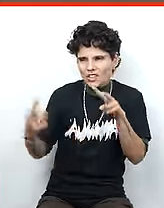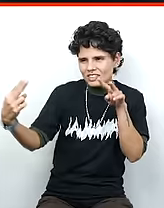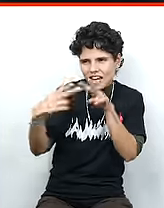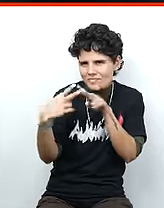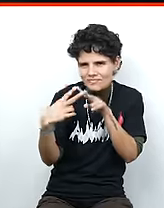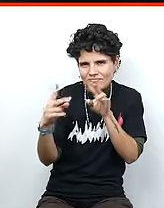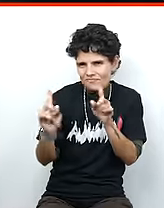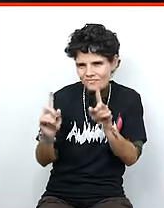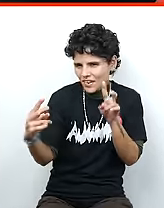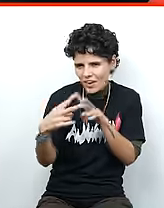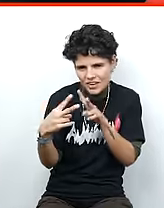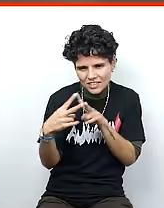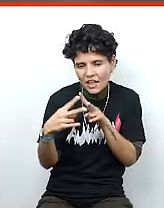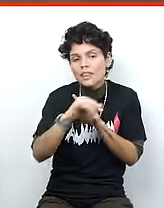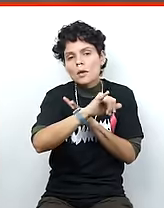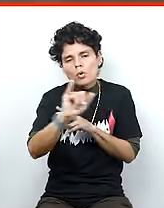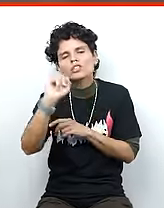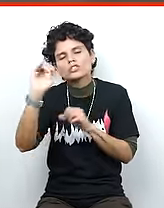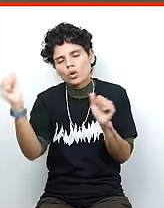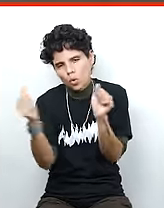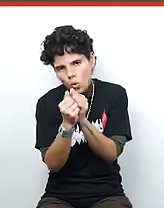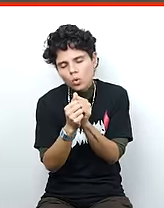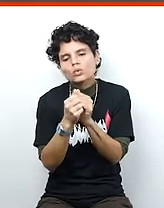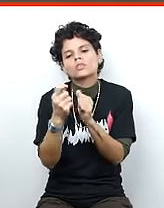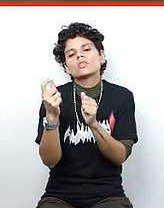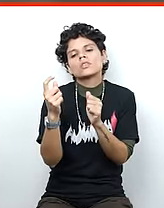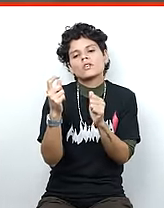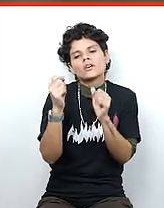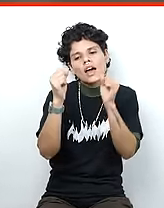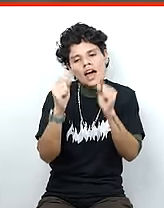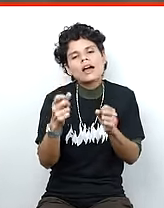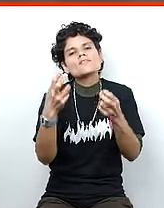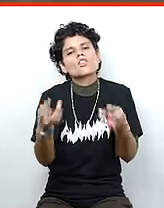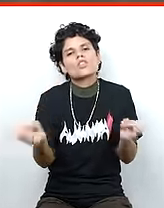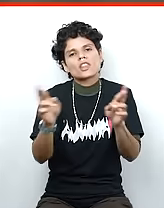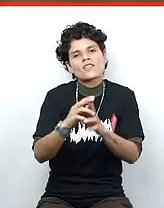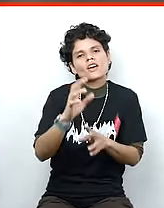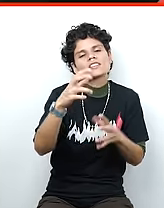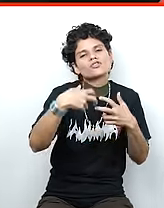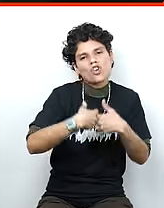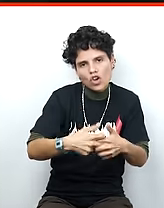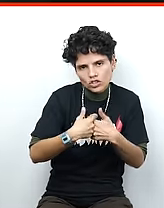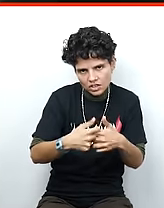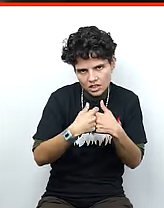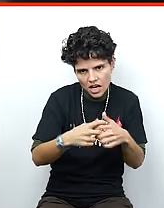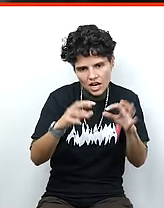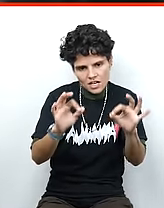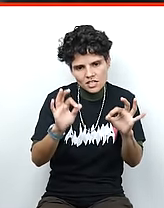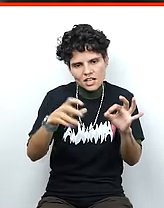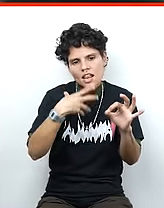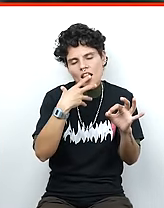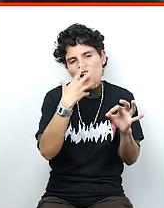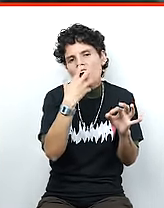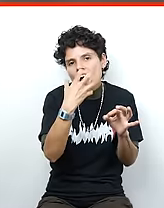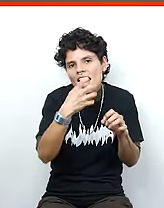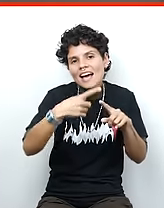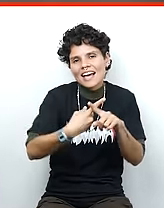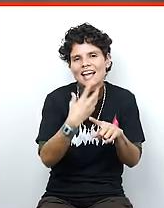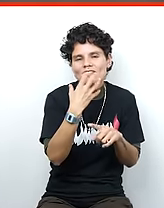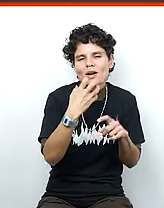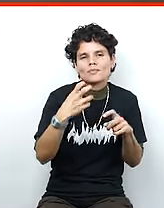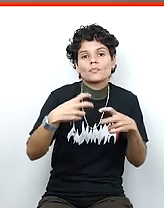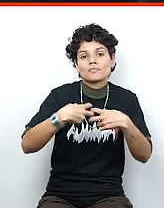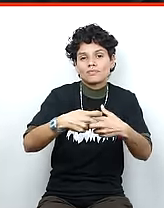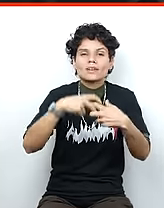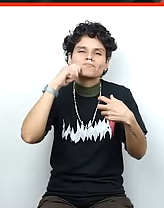sabía quién era él. ¿Y después me lo presentó? Sí, bro, después estuvimos juntos y grabamos Cochinada de Remy. Pulento, para ahí acá. Grabaron Cochinada de Remy con